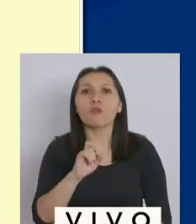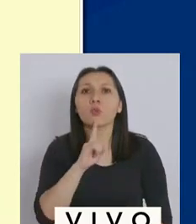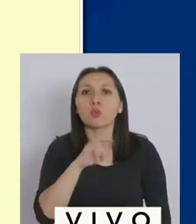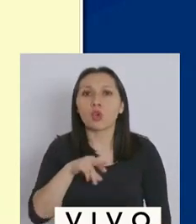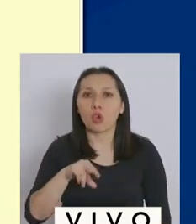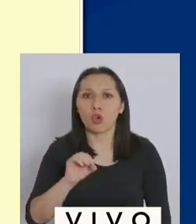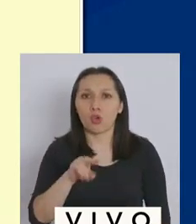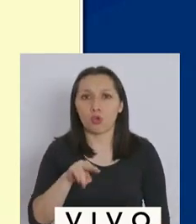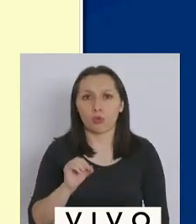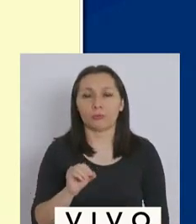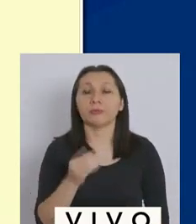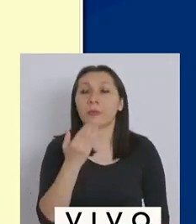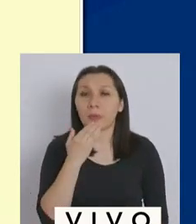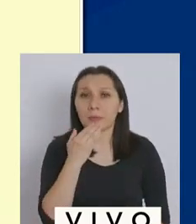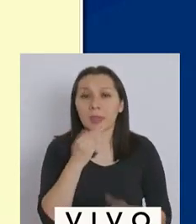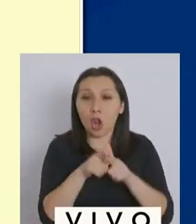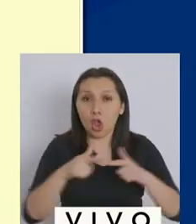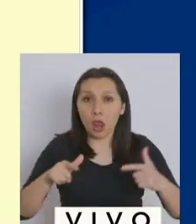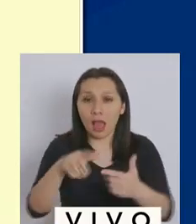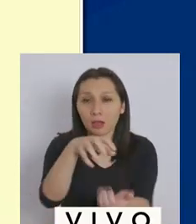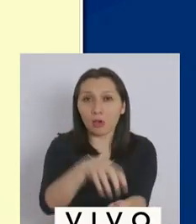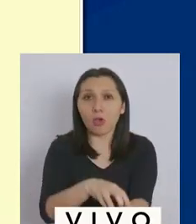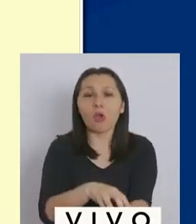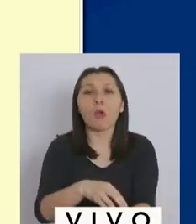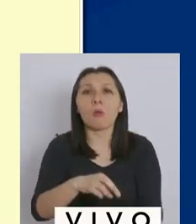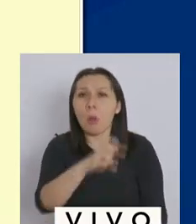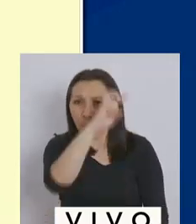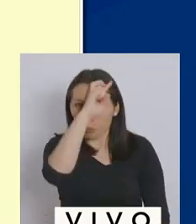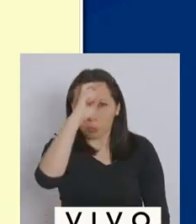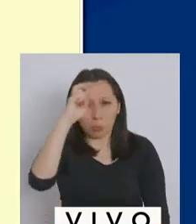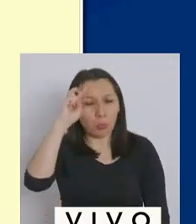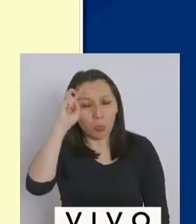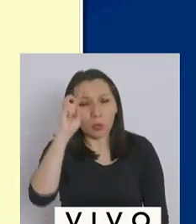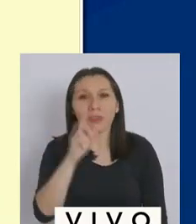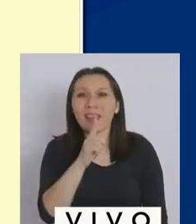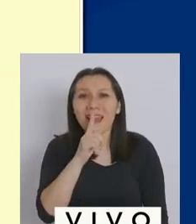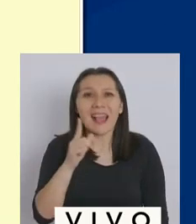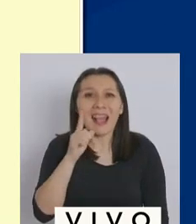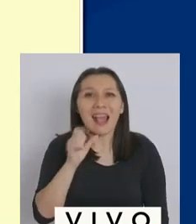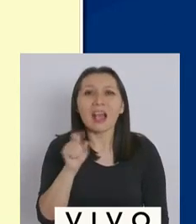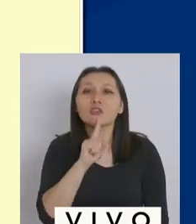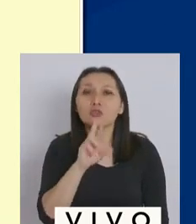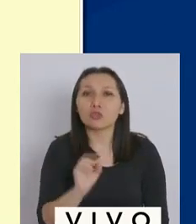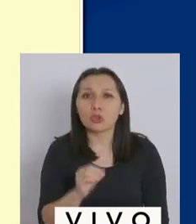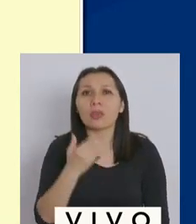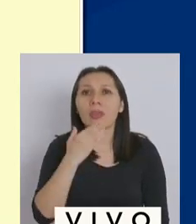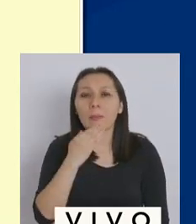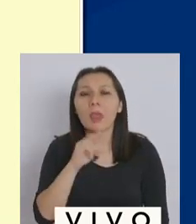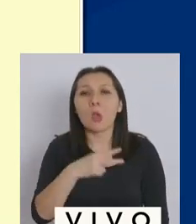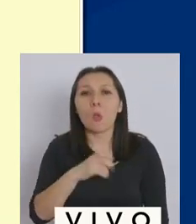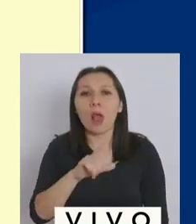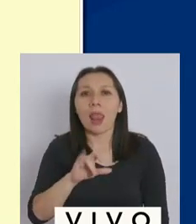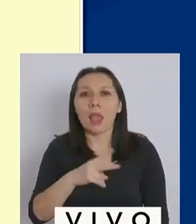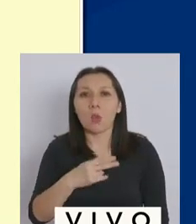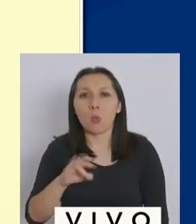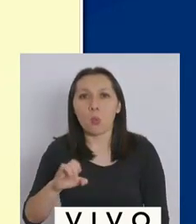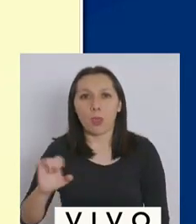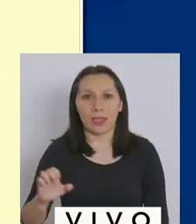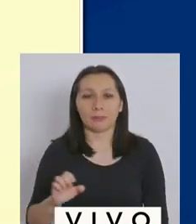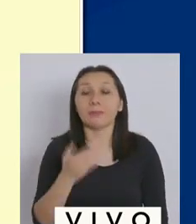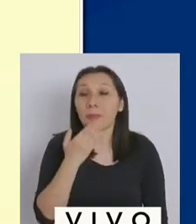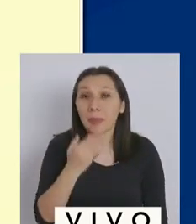Los Lagos, la comuna de Puquialdón, Castro y Gualaihue. Avanzan a